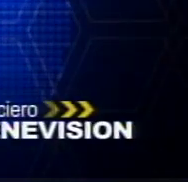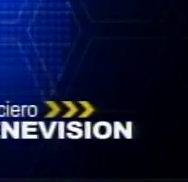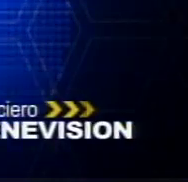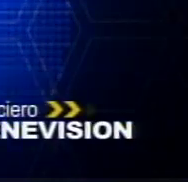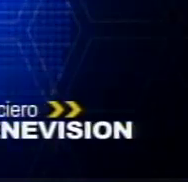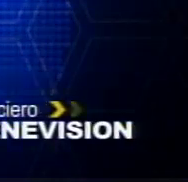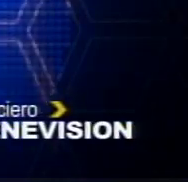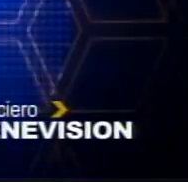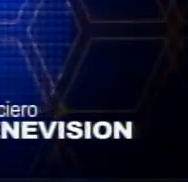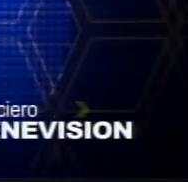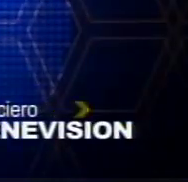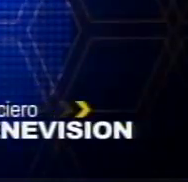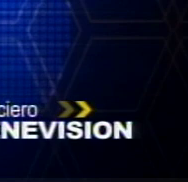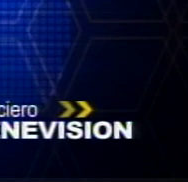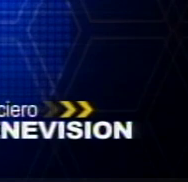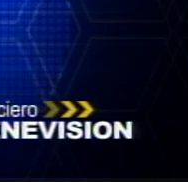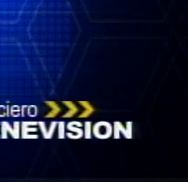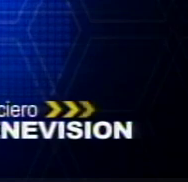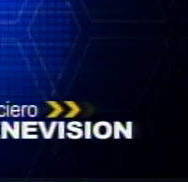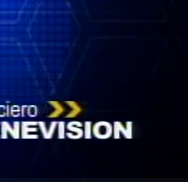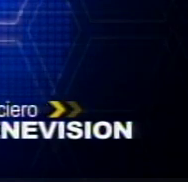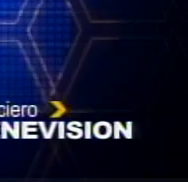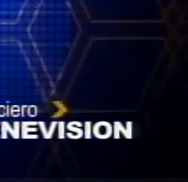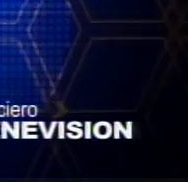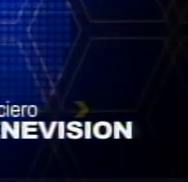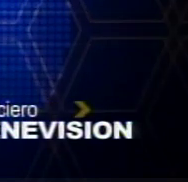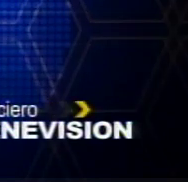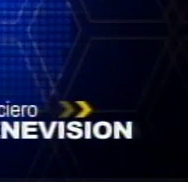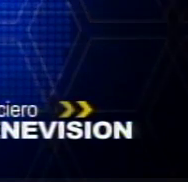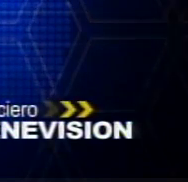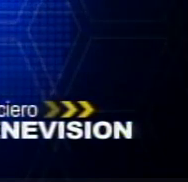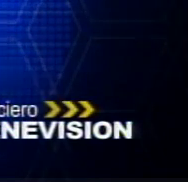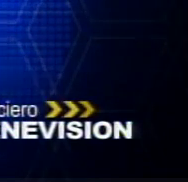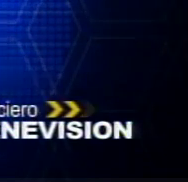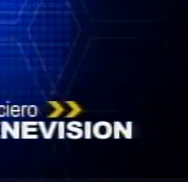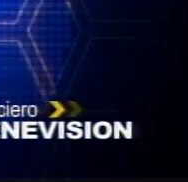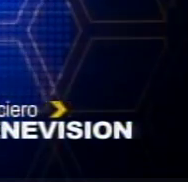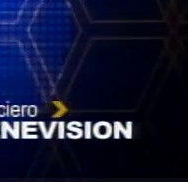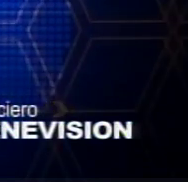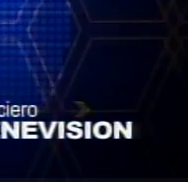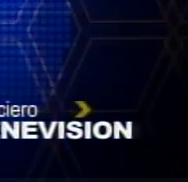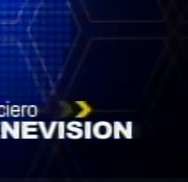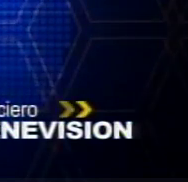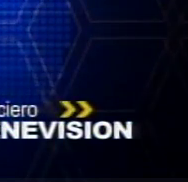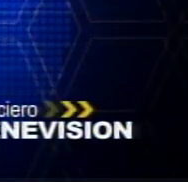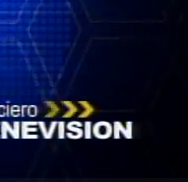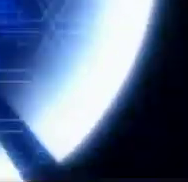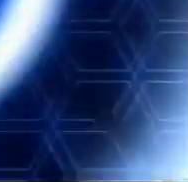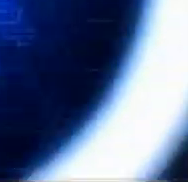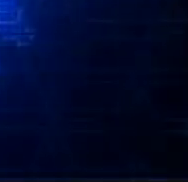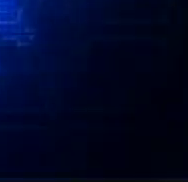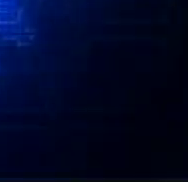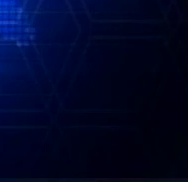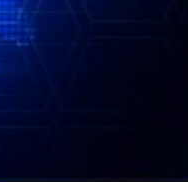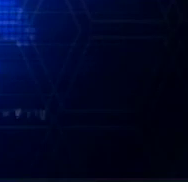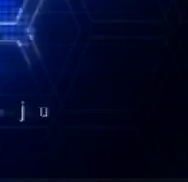Noticiero Venevisión te dice, con violencia no hay paraíso. Rompe el silencio ya.